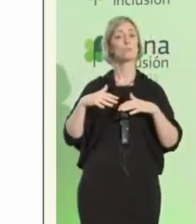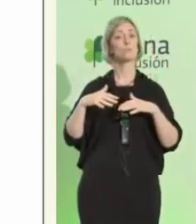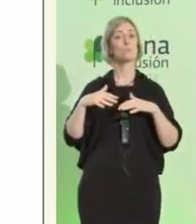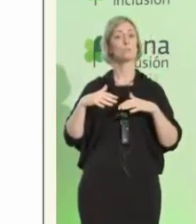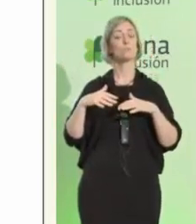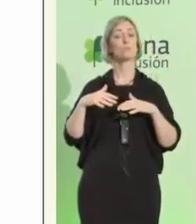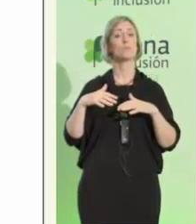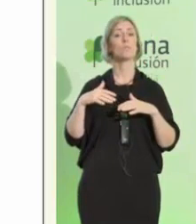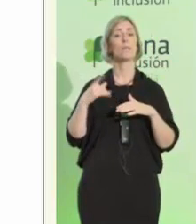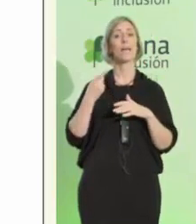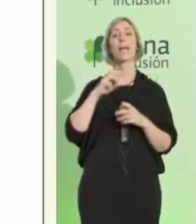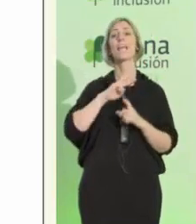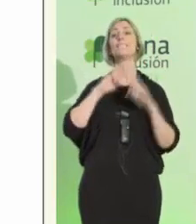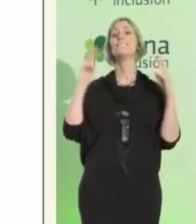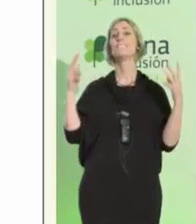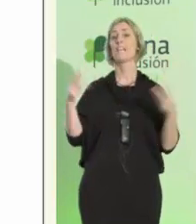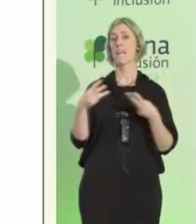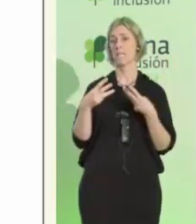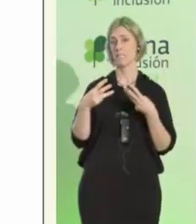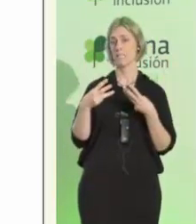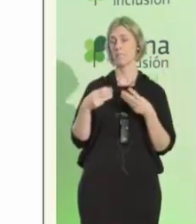por vía digital.